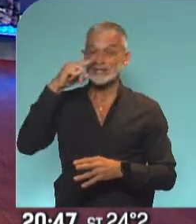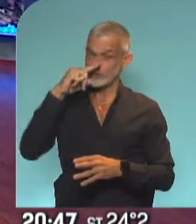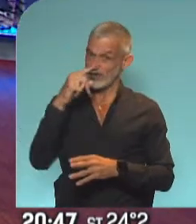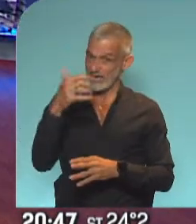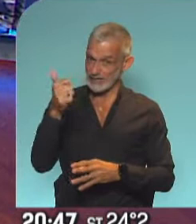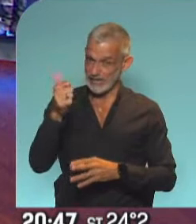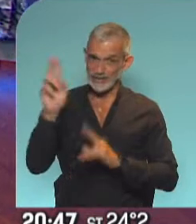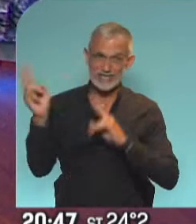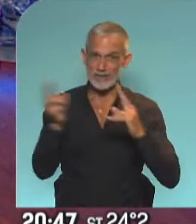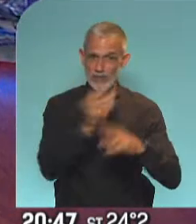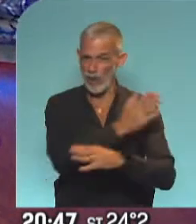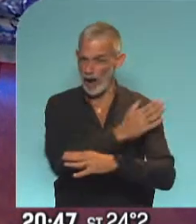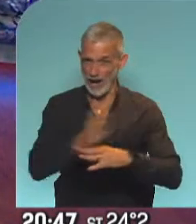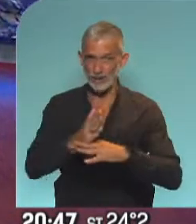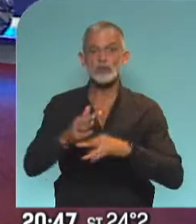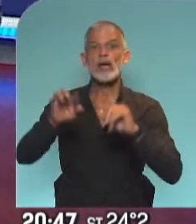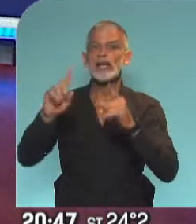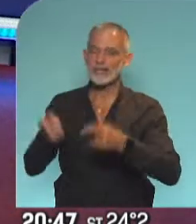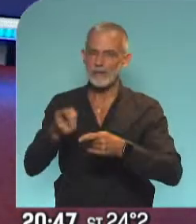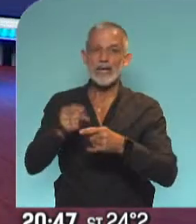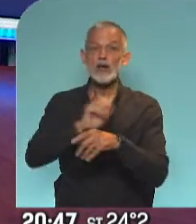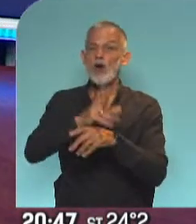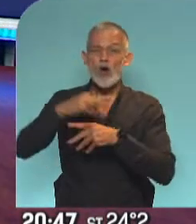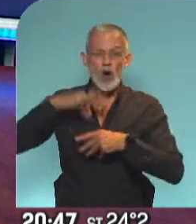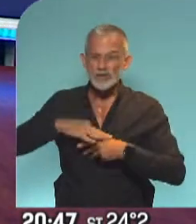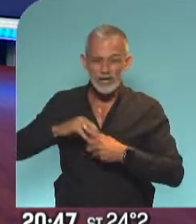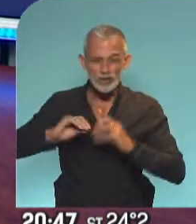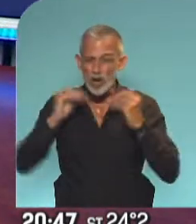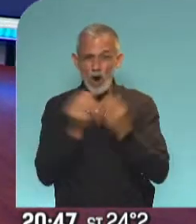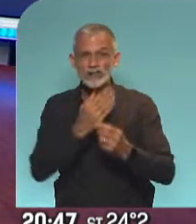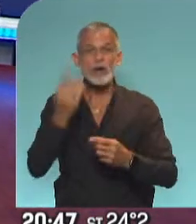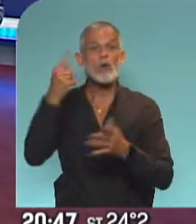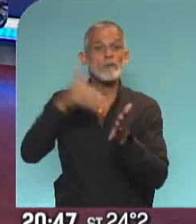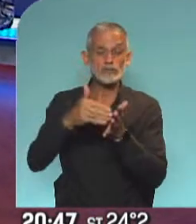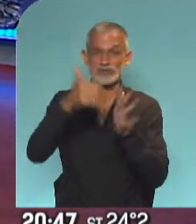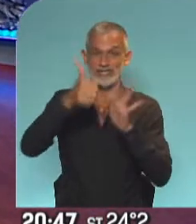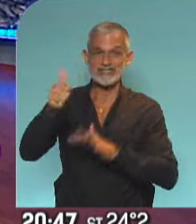43.976. No se me está pasando por alto el número de los contagios.